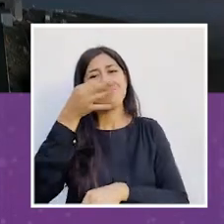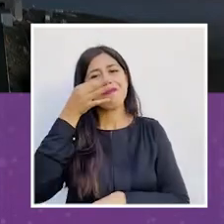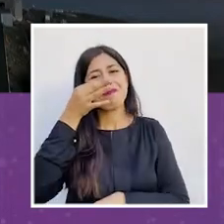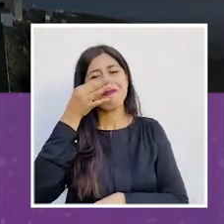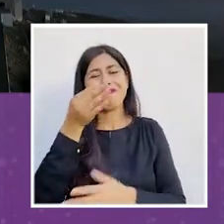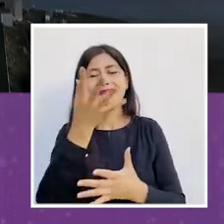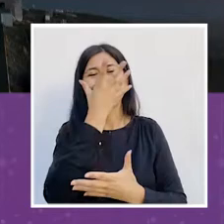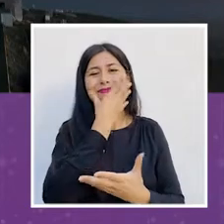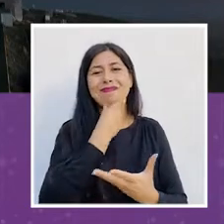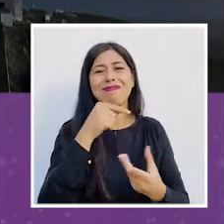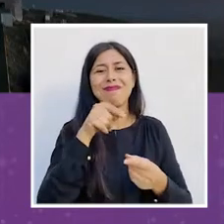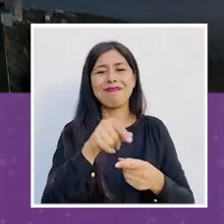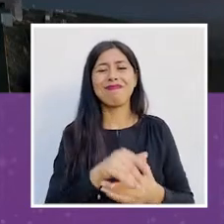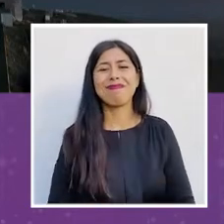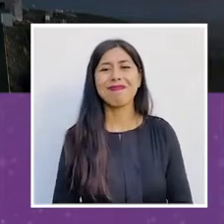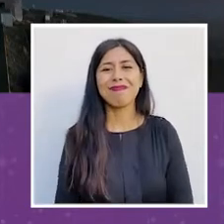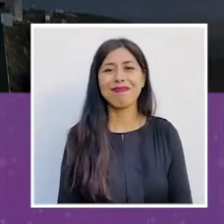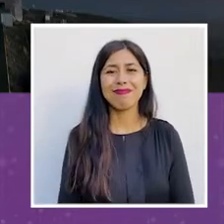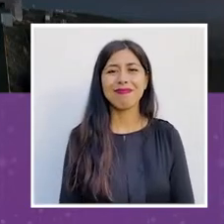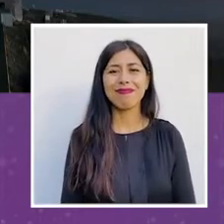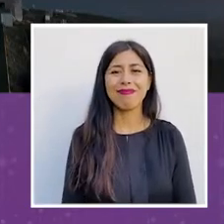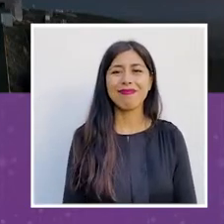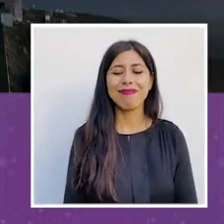que estamos observando este maravilloso fenómeno.